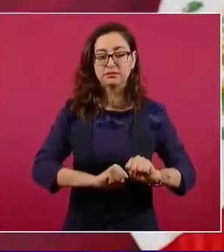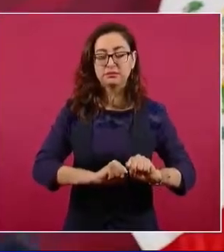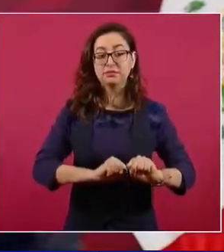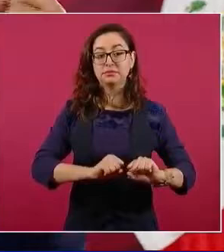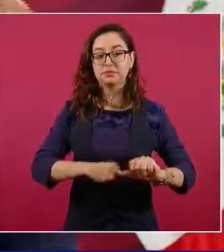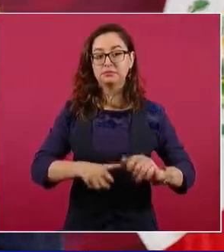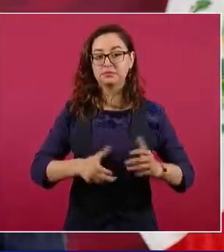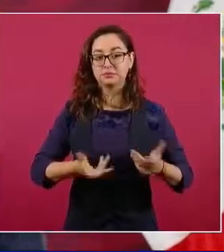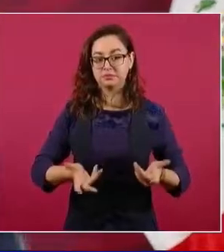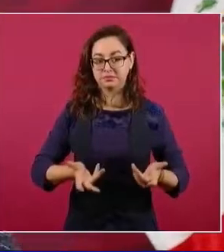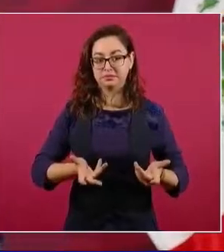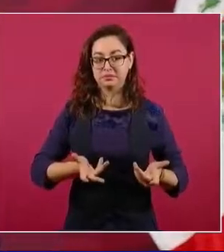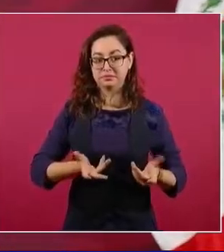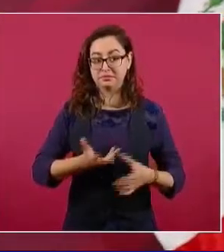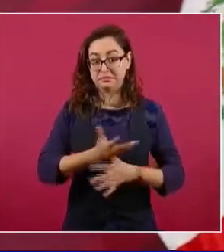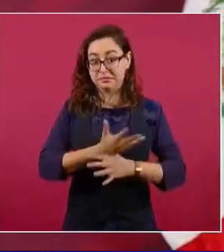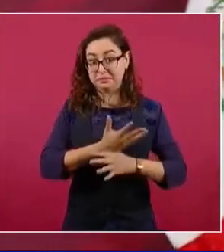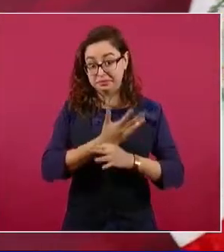o tengo